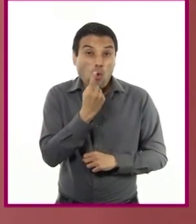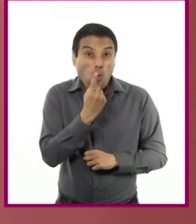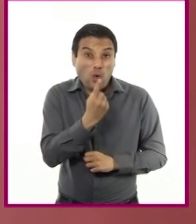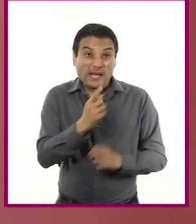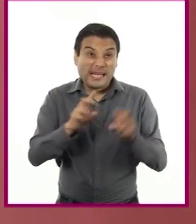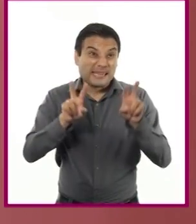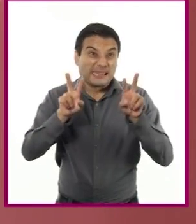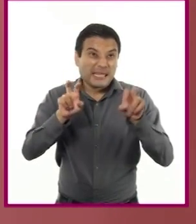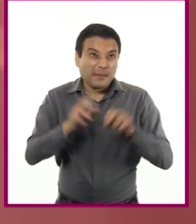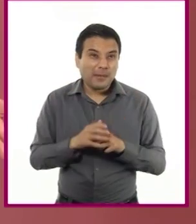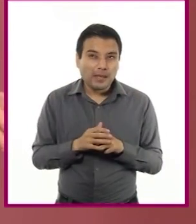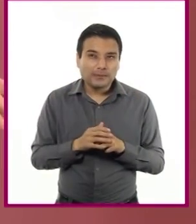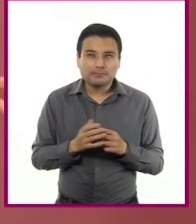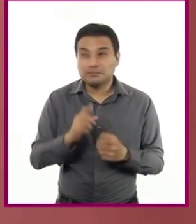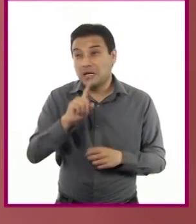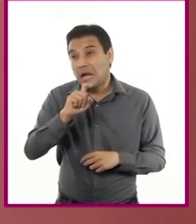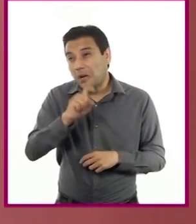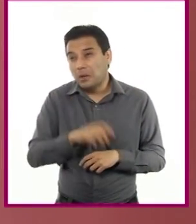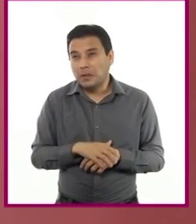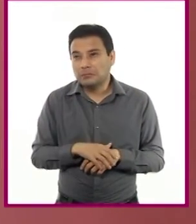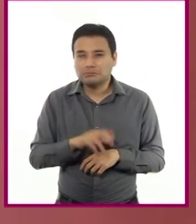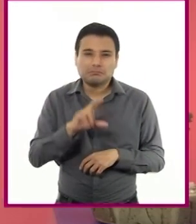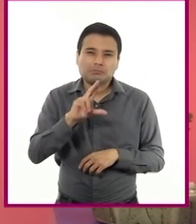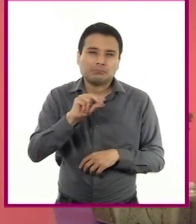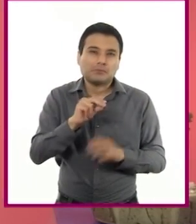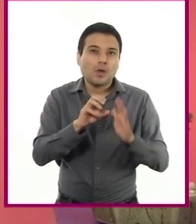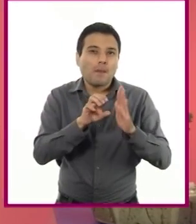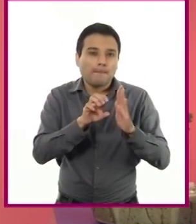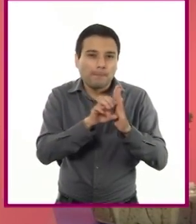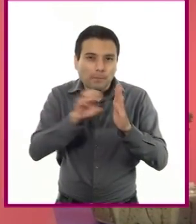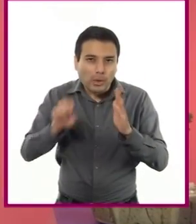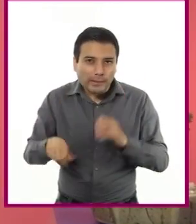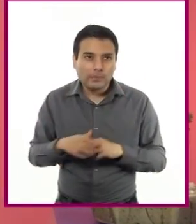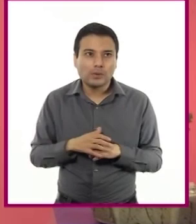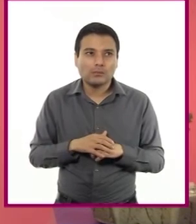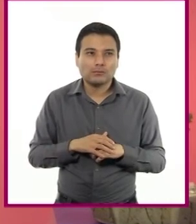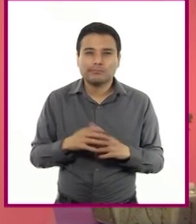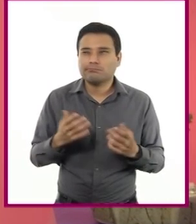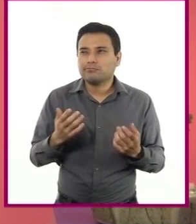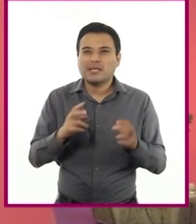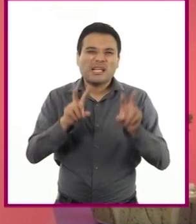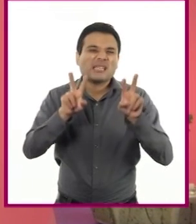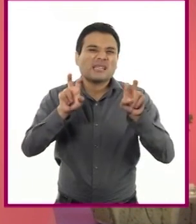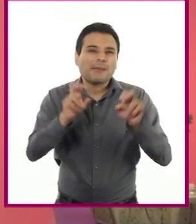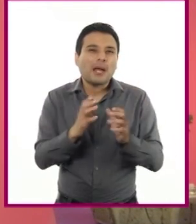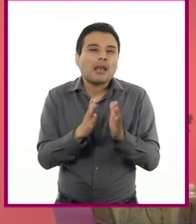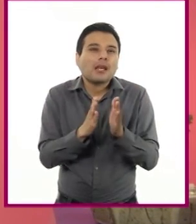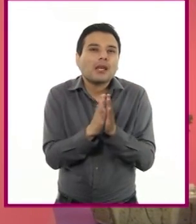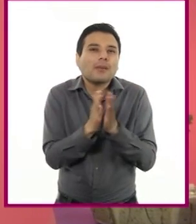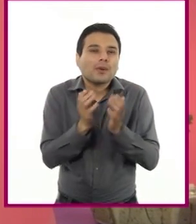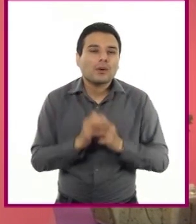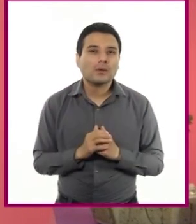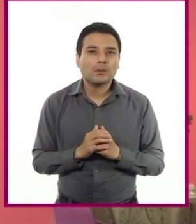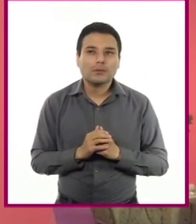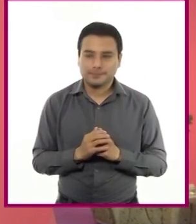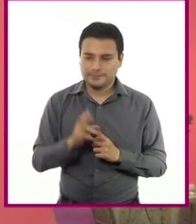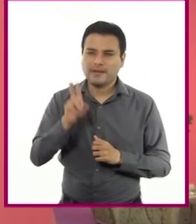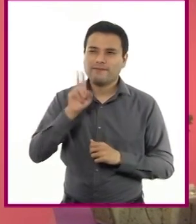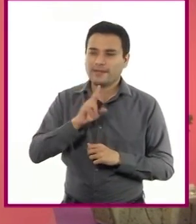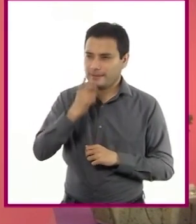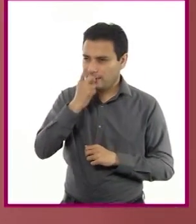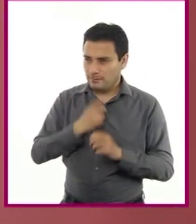mapa conceptual sobre, digamos, un libro? Muy interesante planteamiento. A ver, dame un ejemplo.